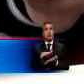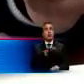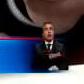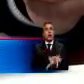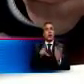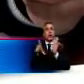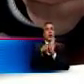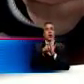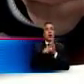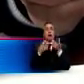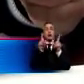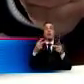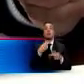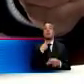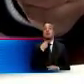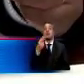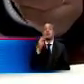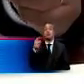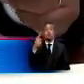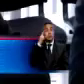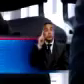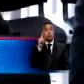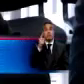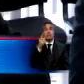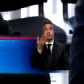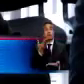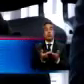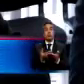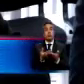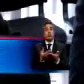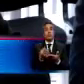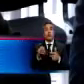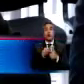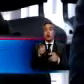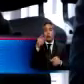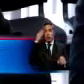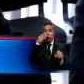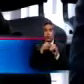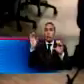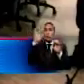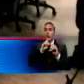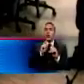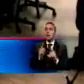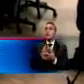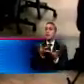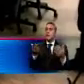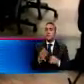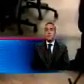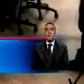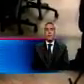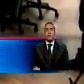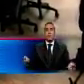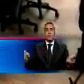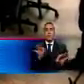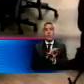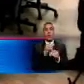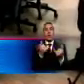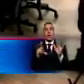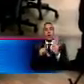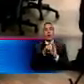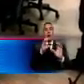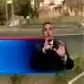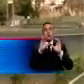proyecto de ley de libertad de expresión que el gobierno remitió al Parlamento y con el cual busca, entre otras cosas, reemplazar a la actual